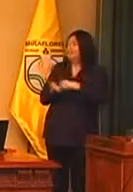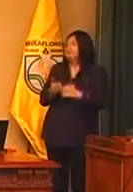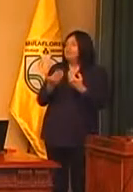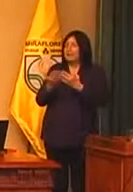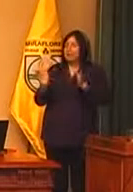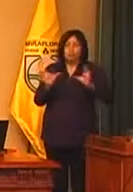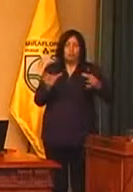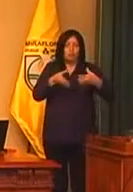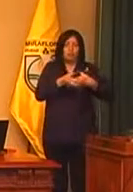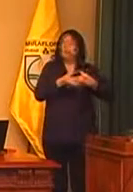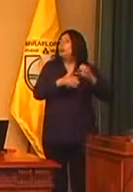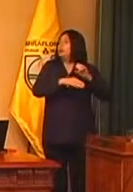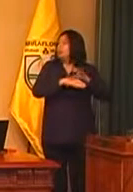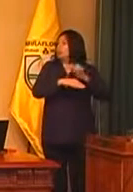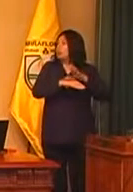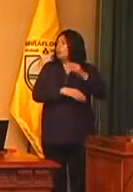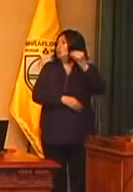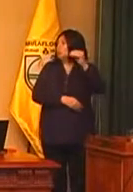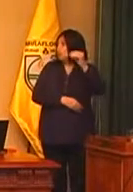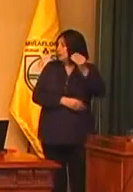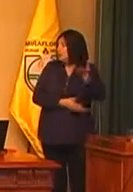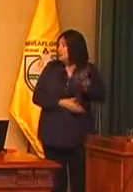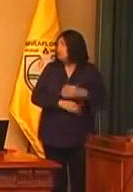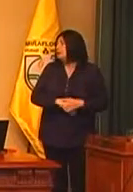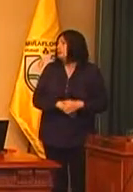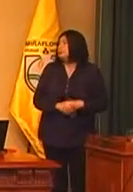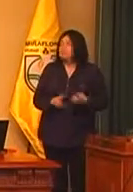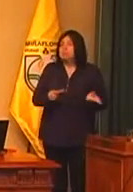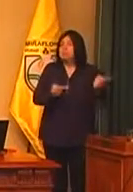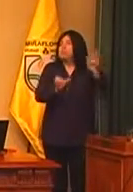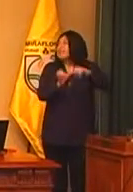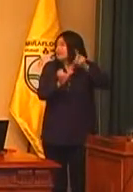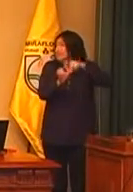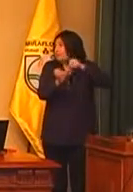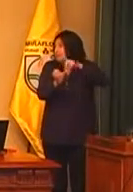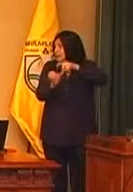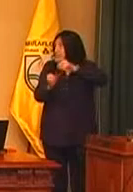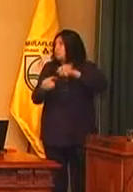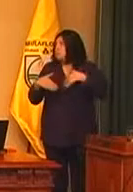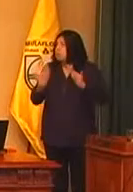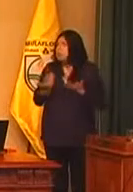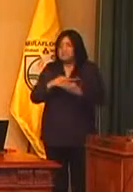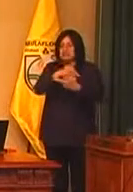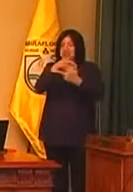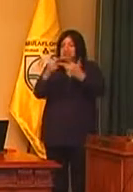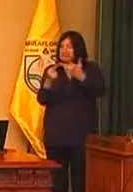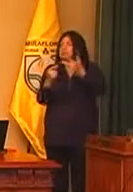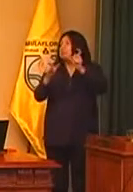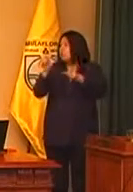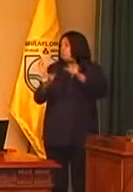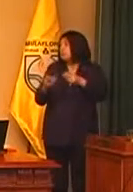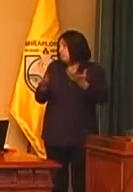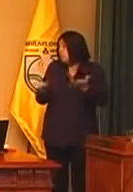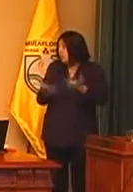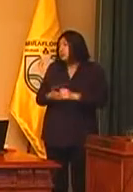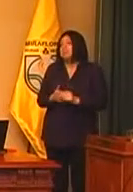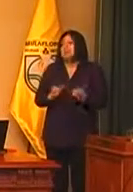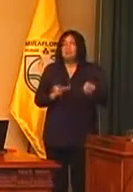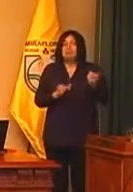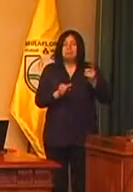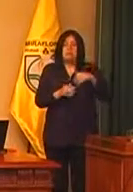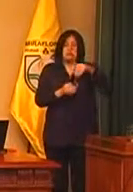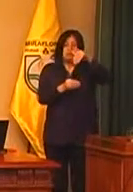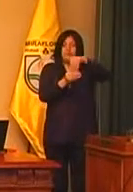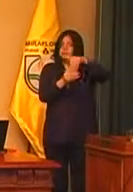de un consejo juvenil participativo, puedan estas tres personas ser parte del